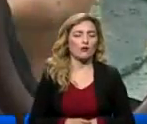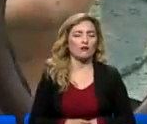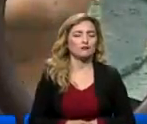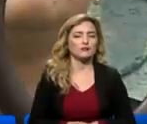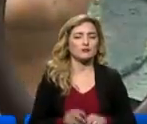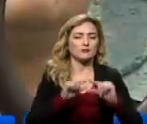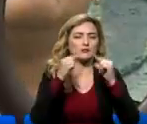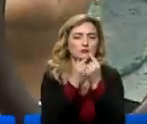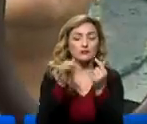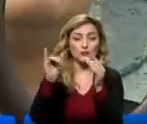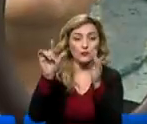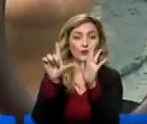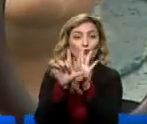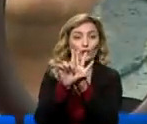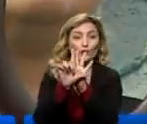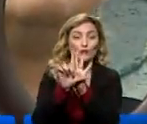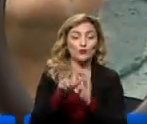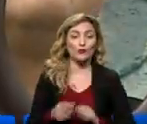ilegales,